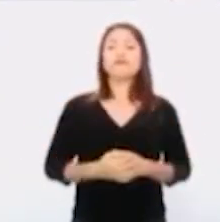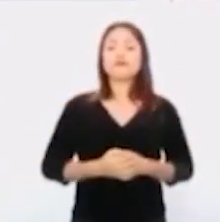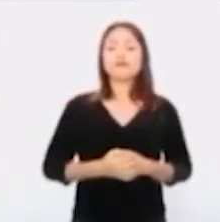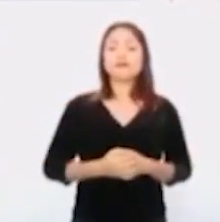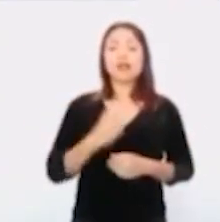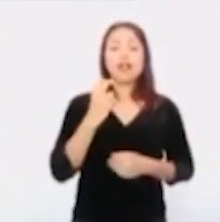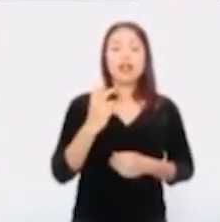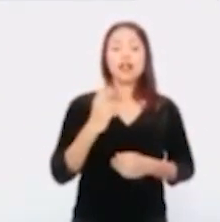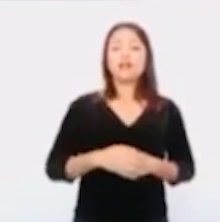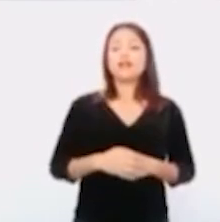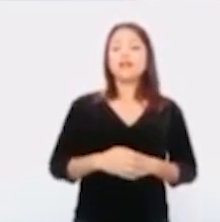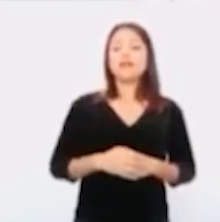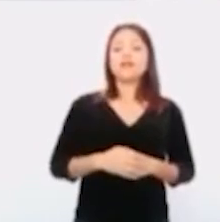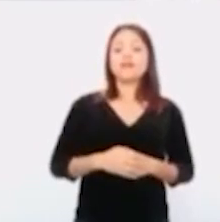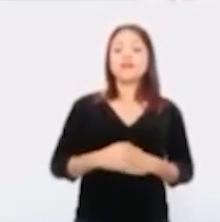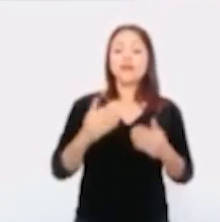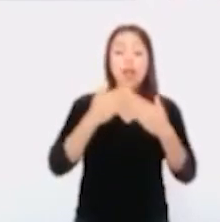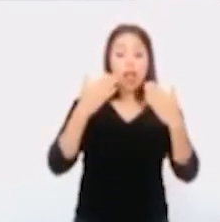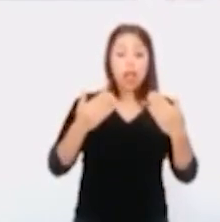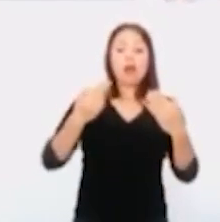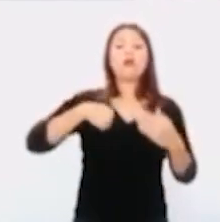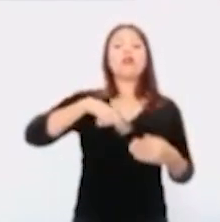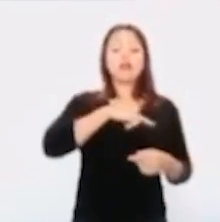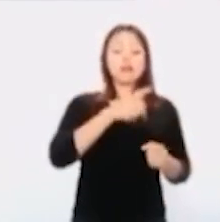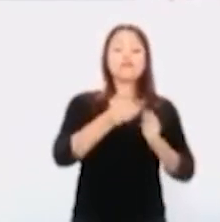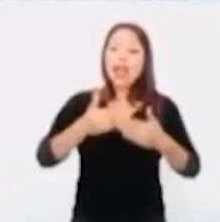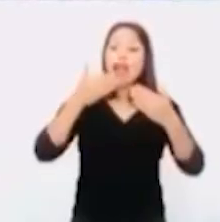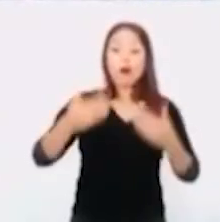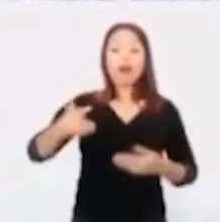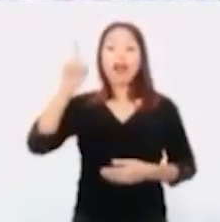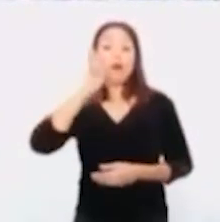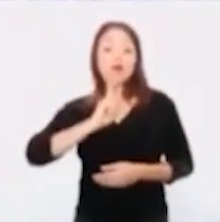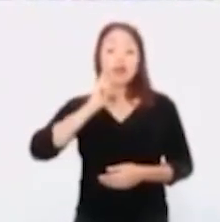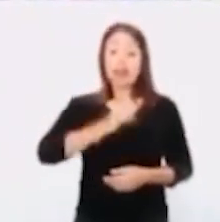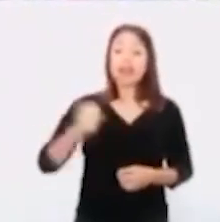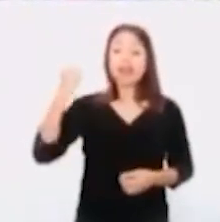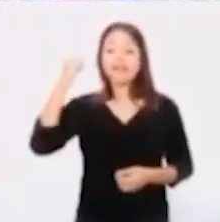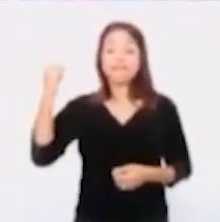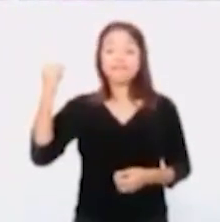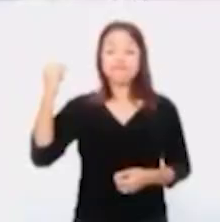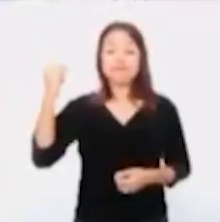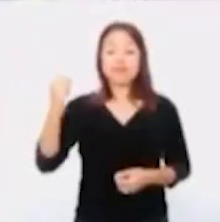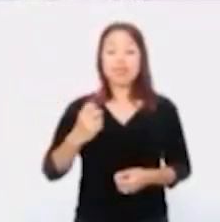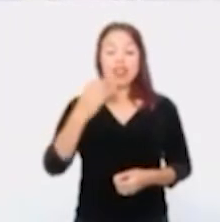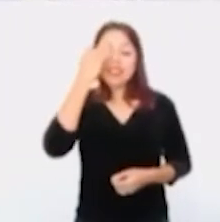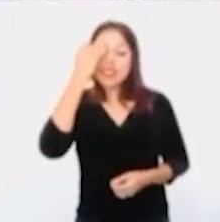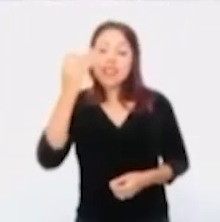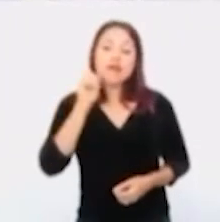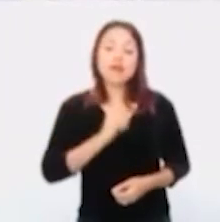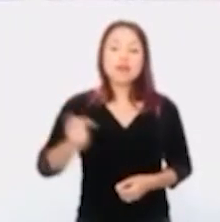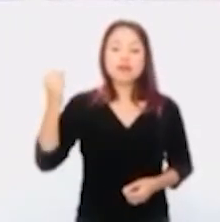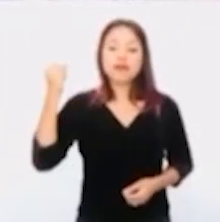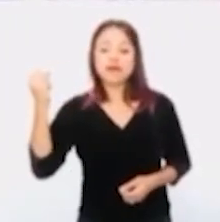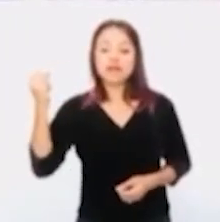del bienestar social en la Ciudad de México también se comprometió a seguir entregando dicha beca hasta que se vuelva Universal El